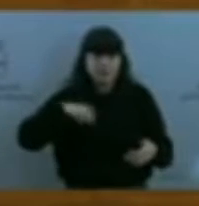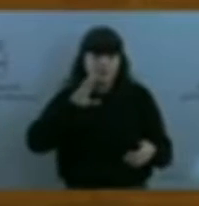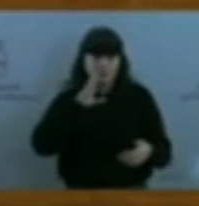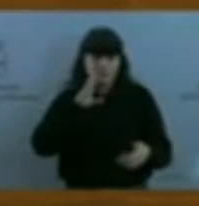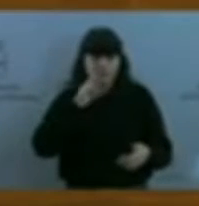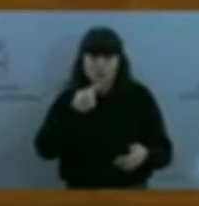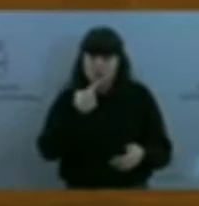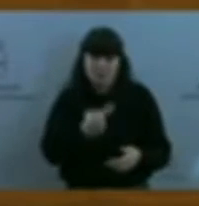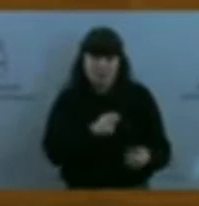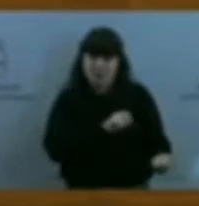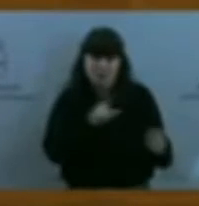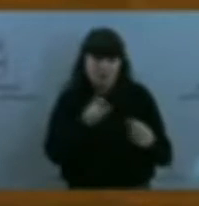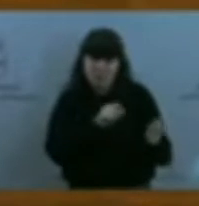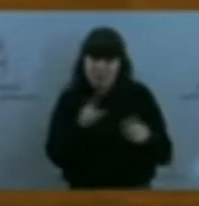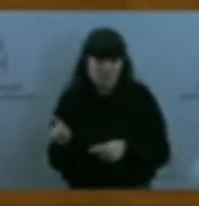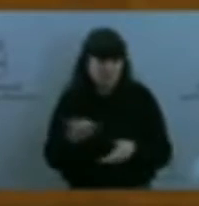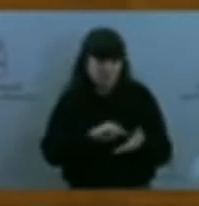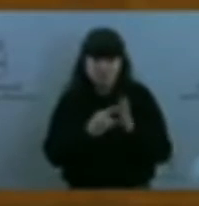que cuando no se puedan